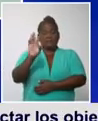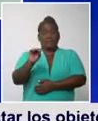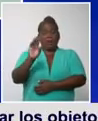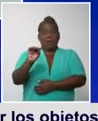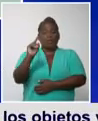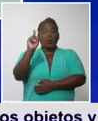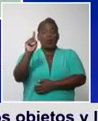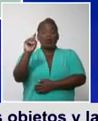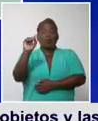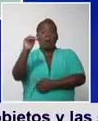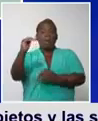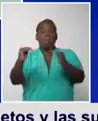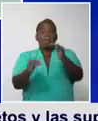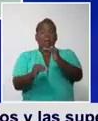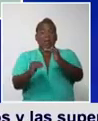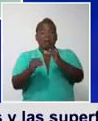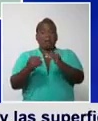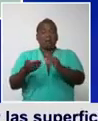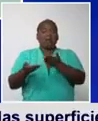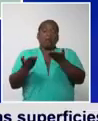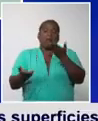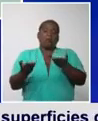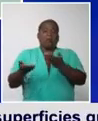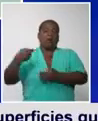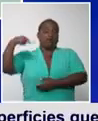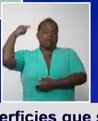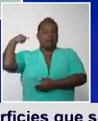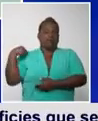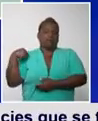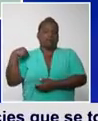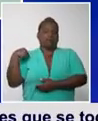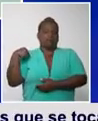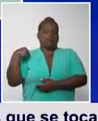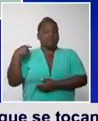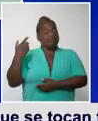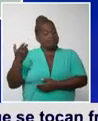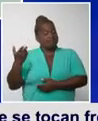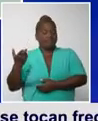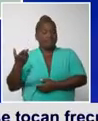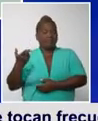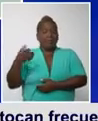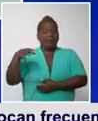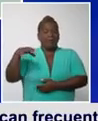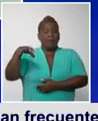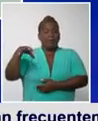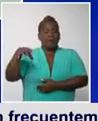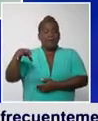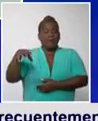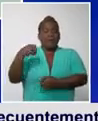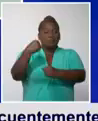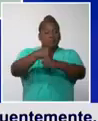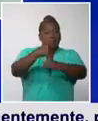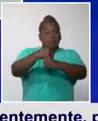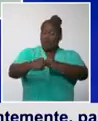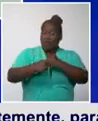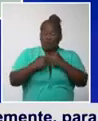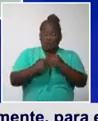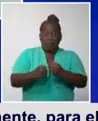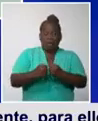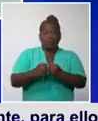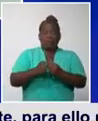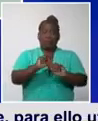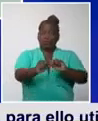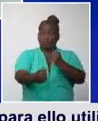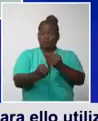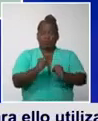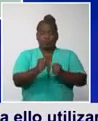jornada anterior. De todas formas, para Pinar, que viene trabajando intensamente para el control,